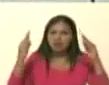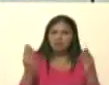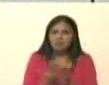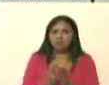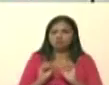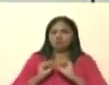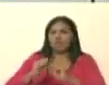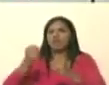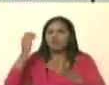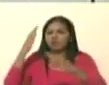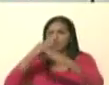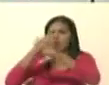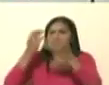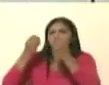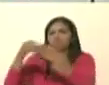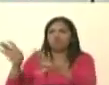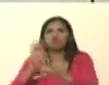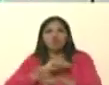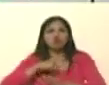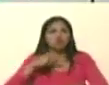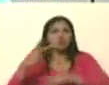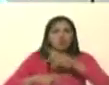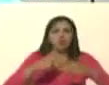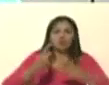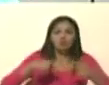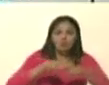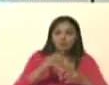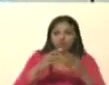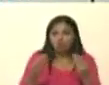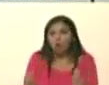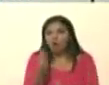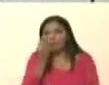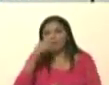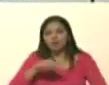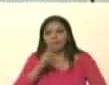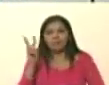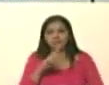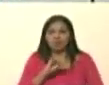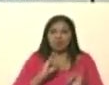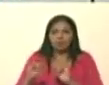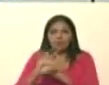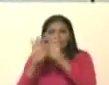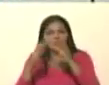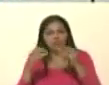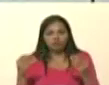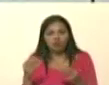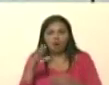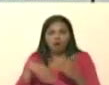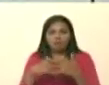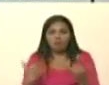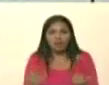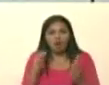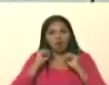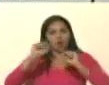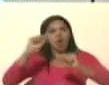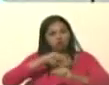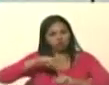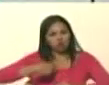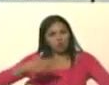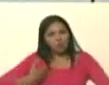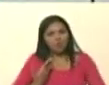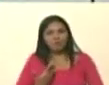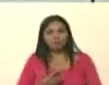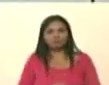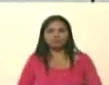se queden con su bloqueo nosotros producimos todo el alimento en venezuela como lo estamos haciendo y lo vamos a lograr lo